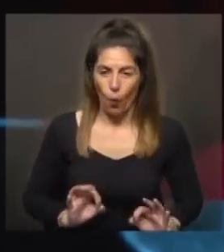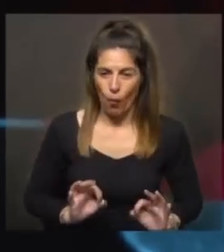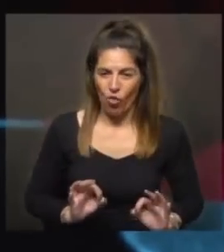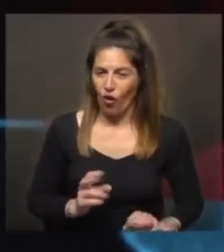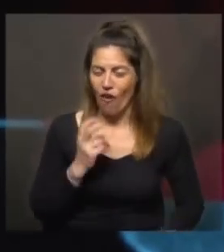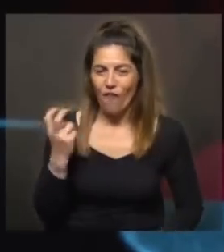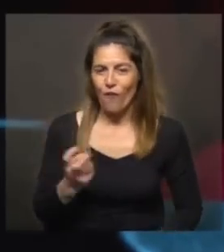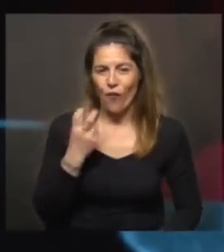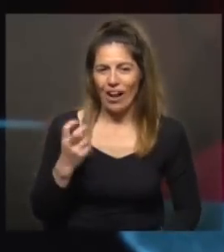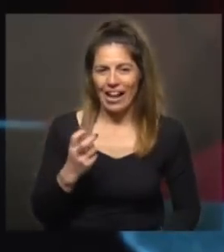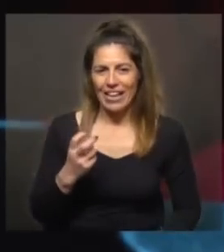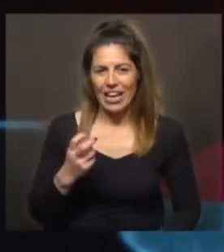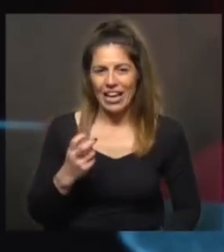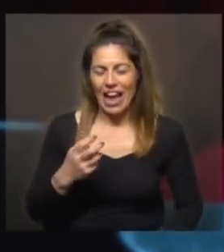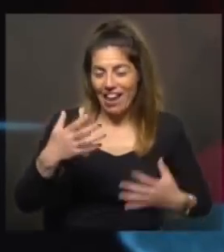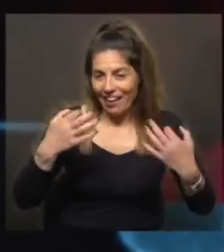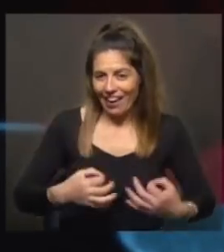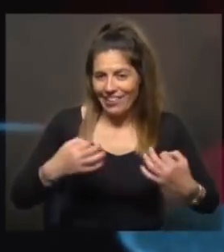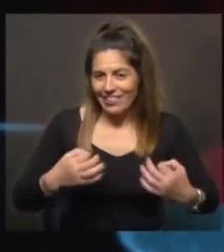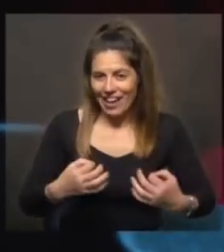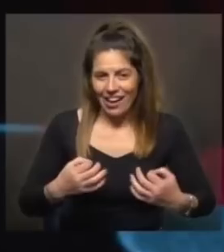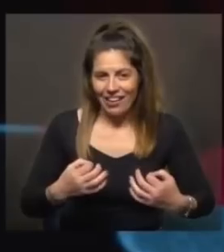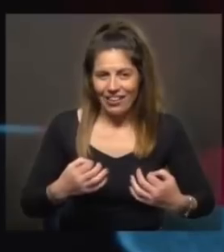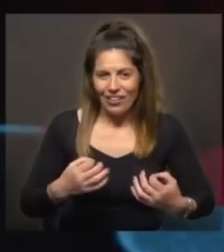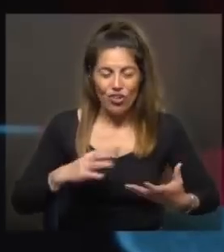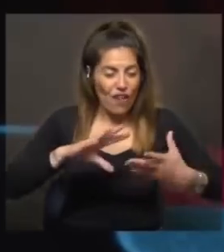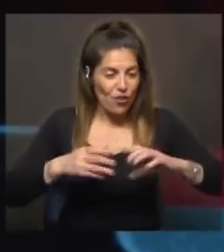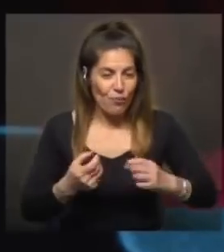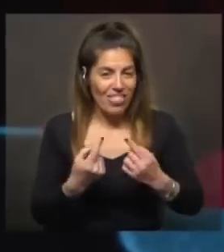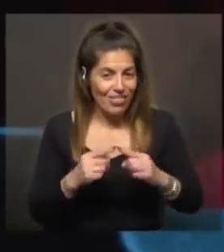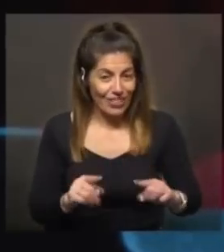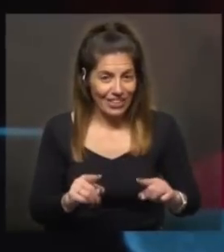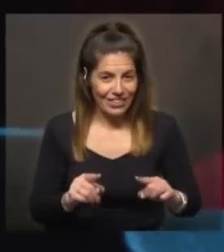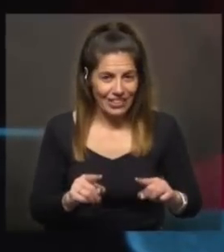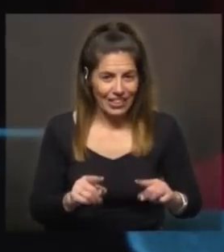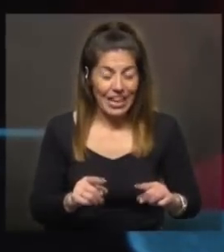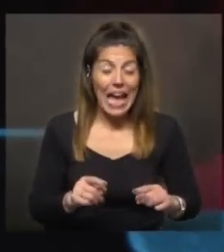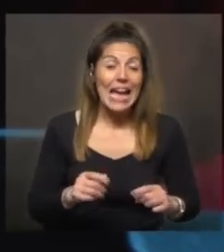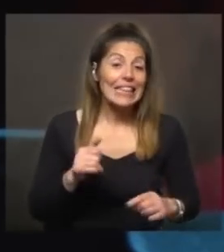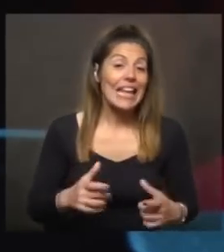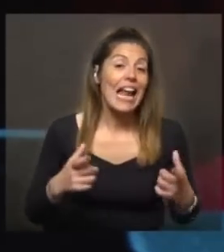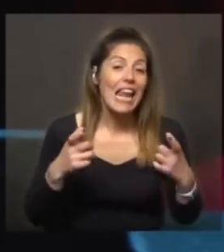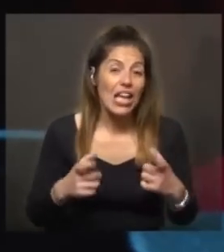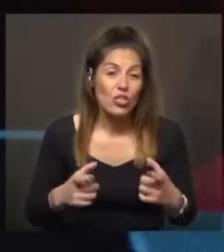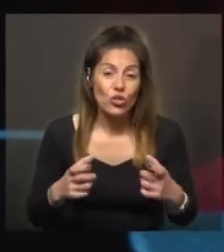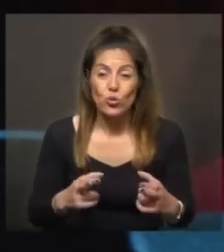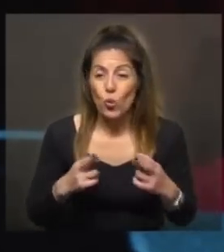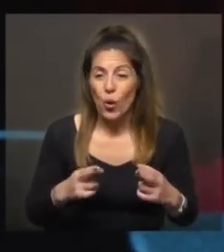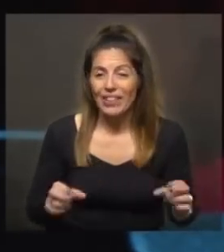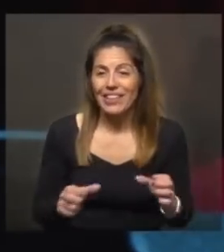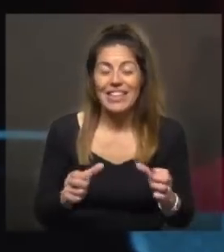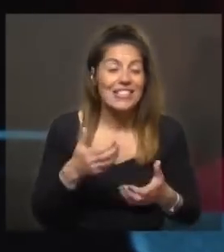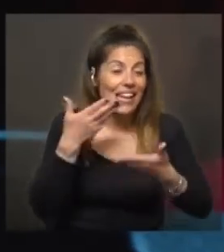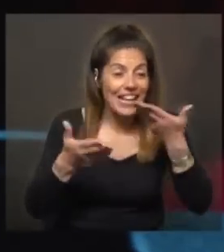buscarle una vuelta a la realidad no y el hecho de tener la suerte de poder hacer canciones y